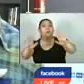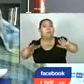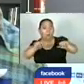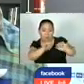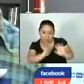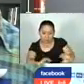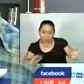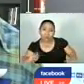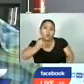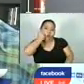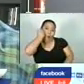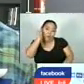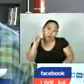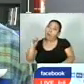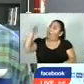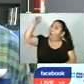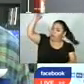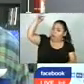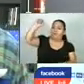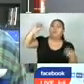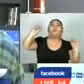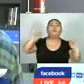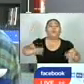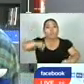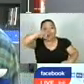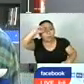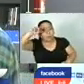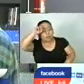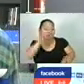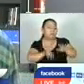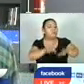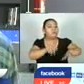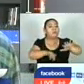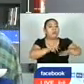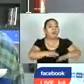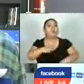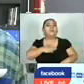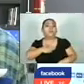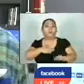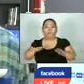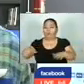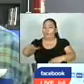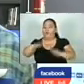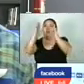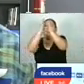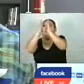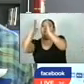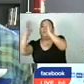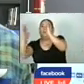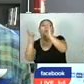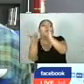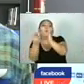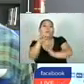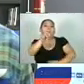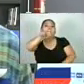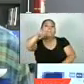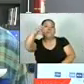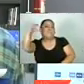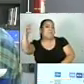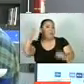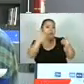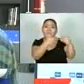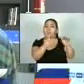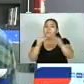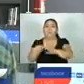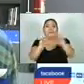los niños, jóvenes y adultos puedan desempeñarse dentro de su área de trabajo y estudio. Contamos con una biblioteca también con más de mil libros distribuidos en diferentes